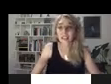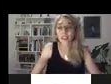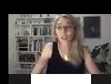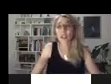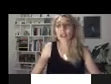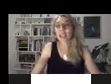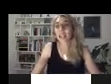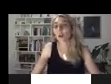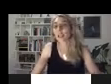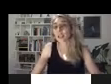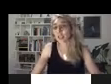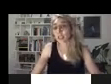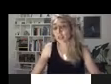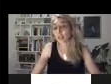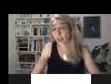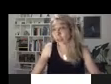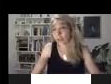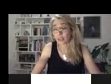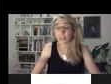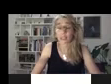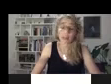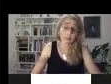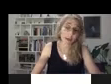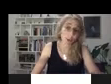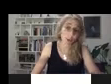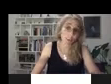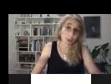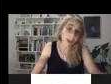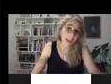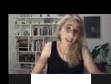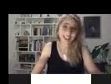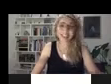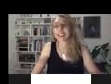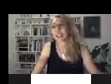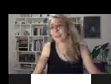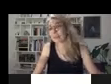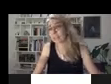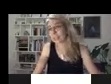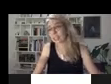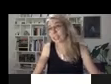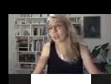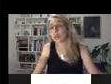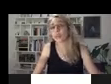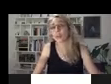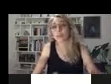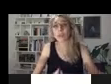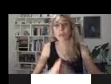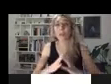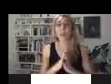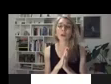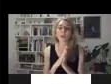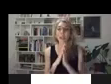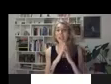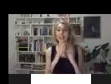En ese sentido, que las obras después de manos privadas circulen por